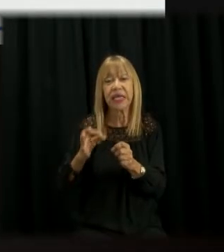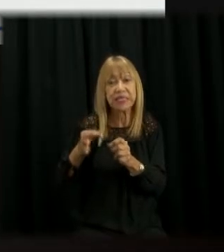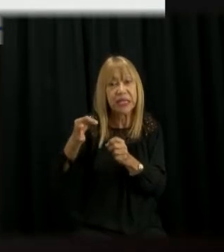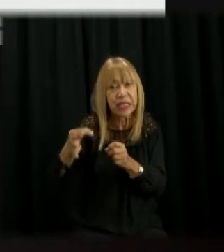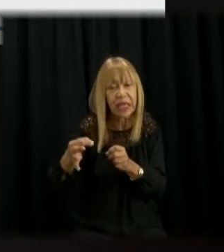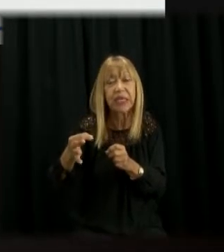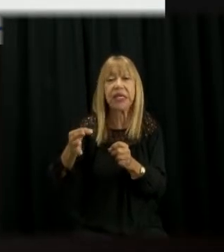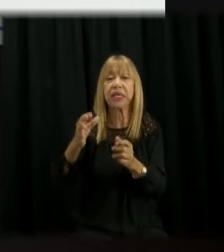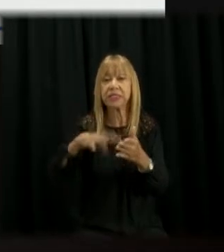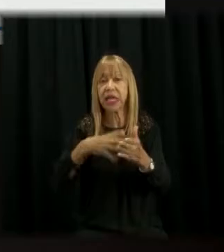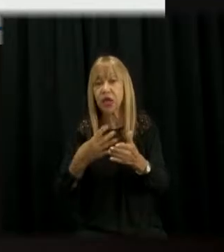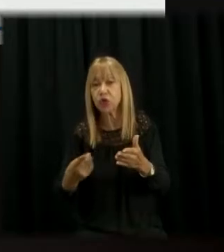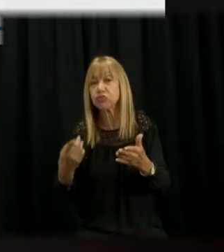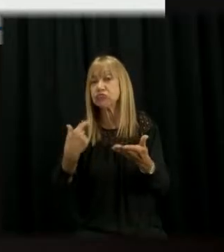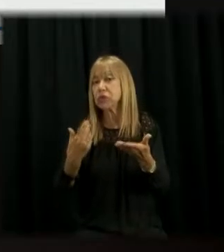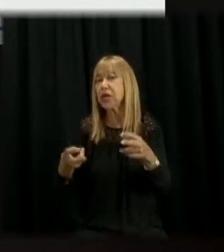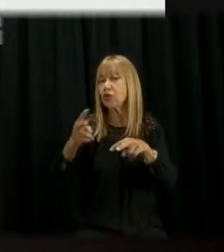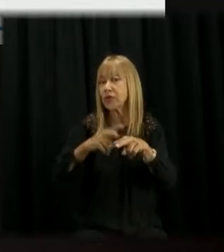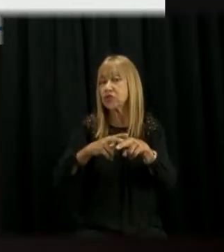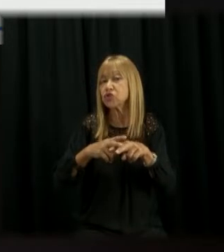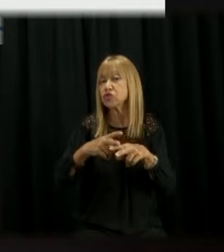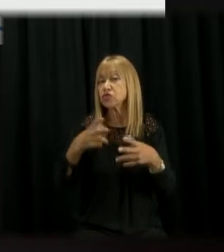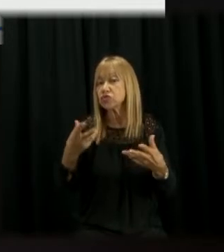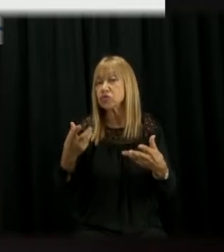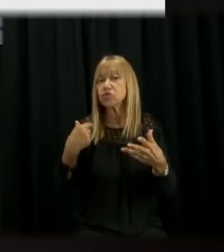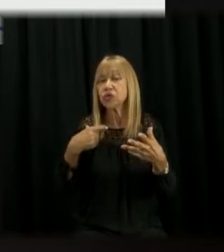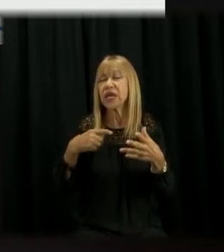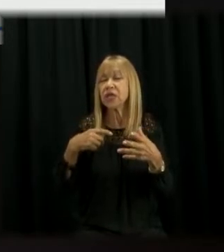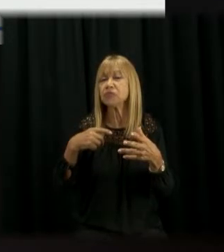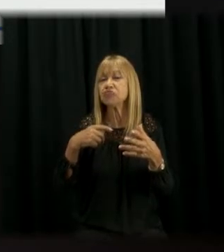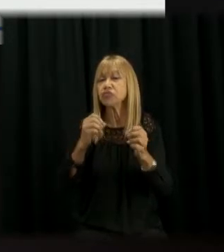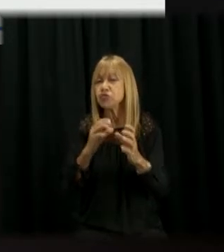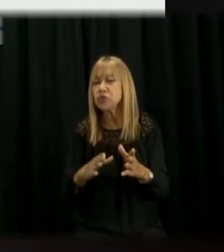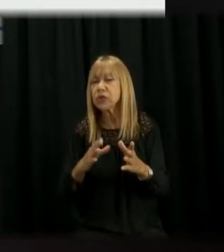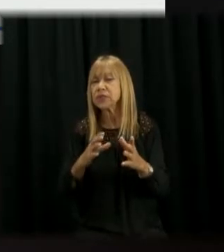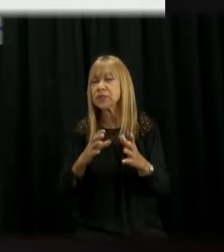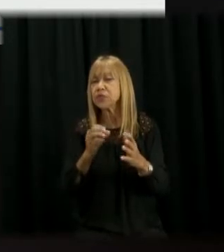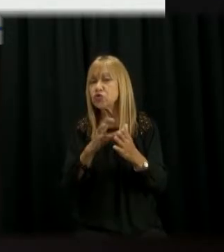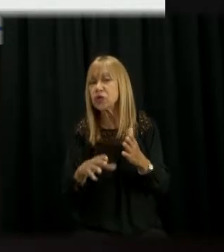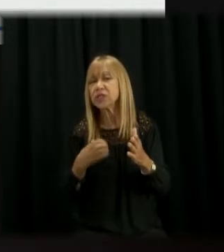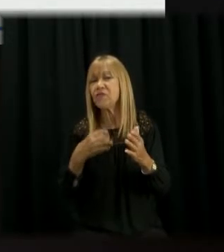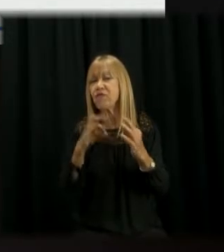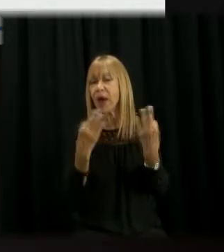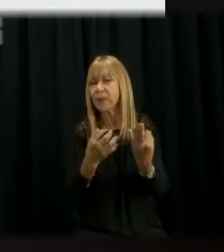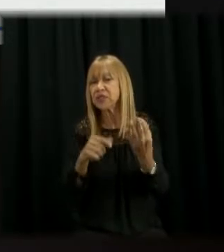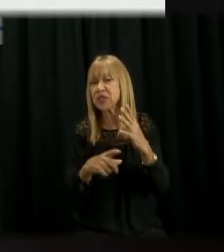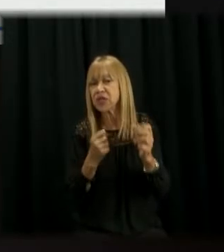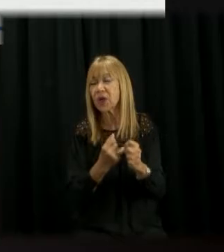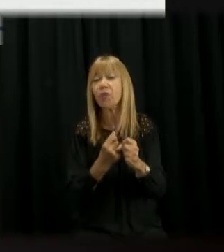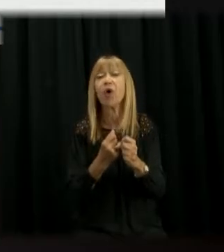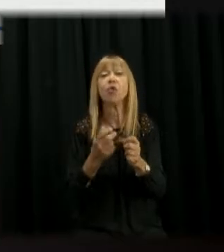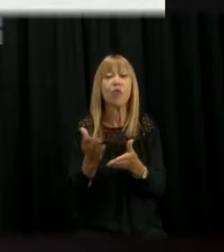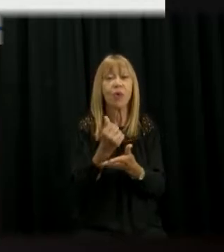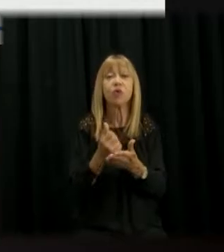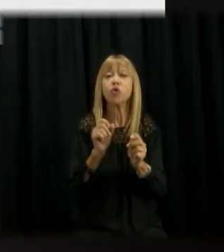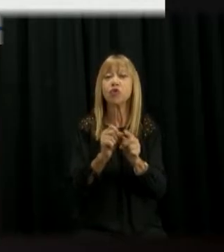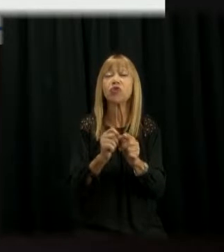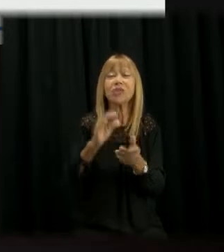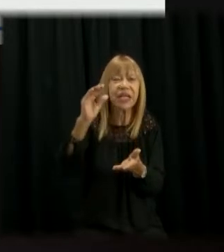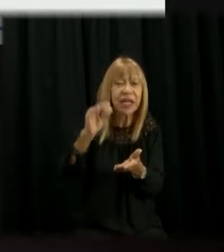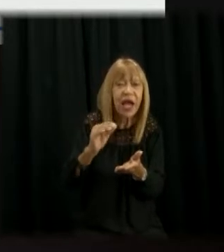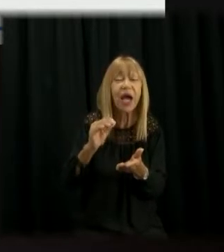Universidad de Puerto Rico, no aumentar ningún tipo de, hacer ningún tipo de aumento para los estudiantes, pero